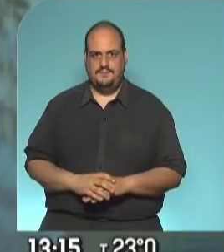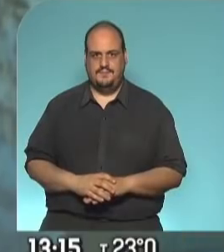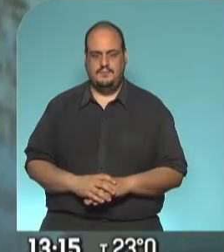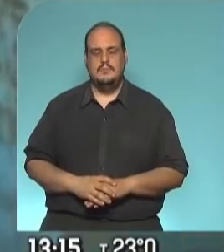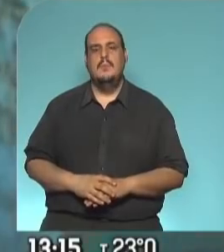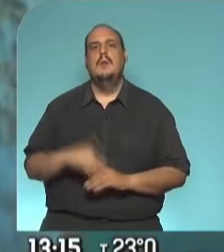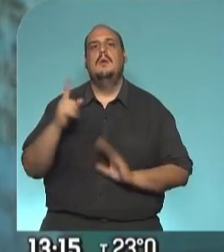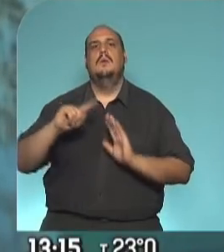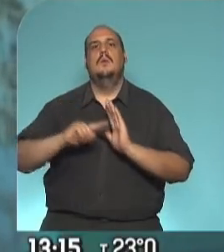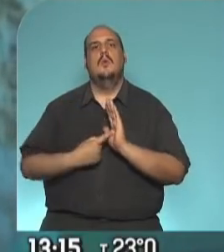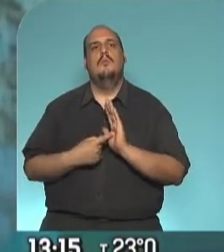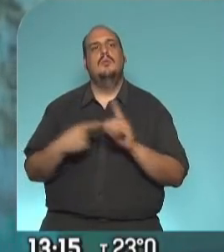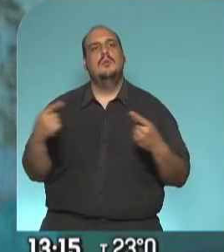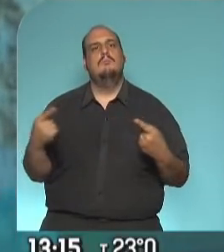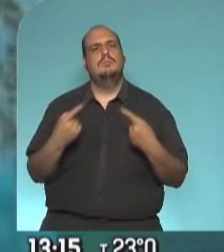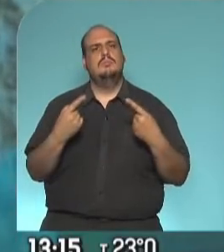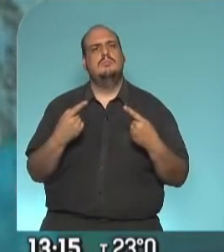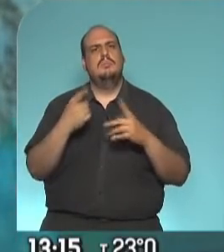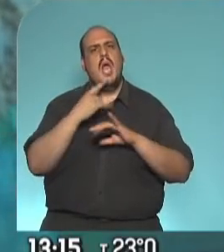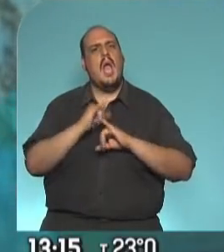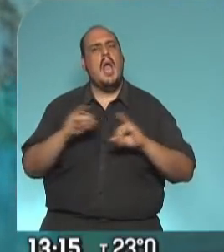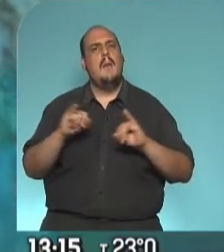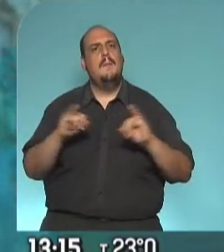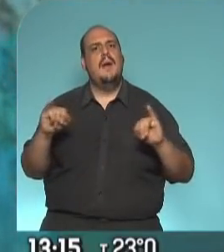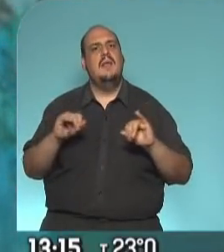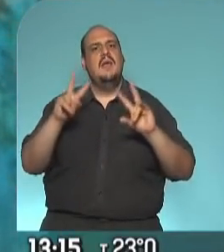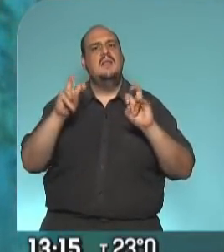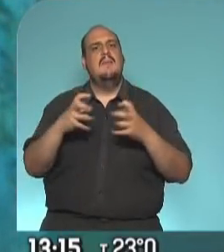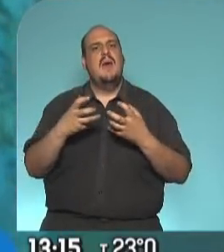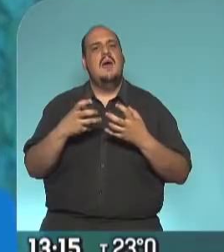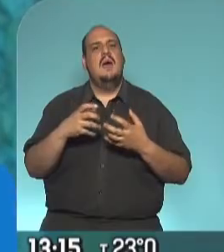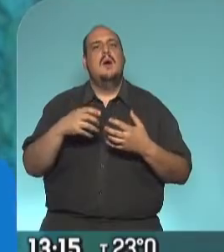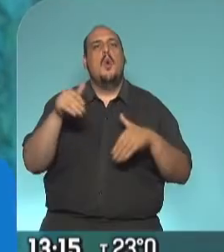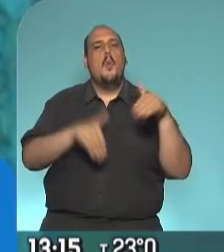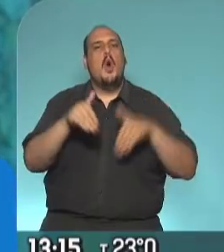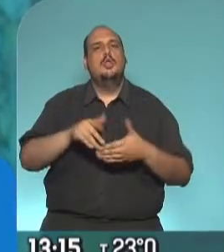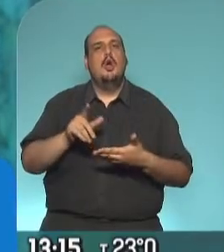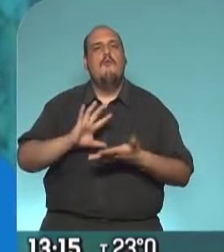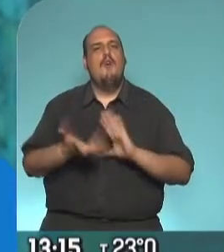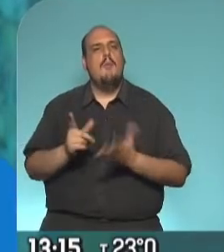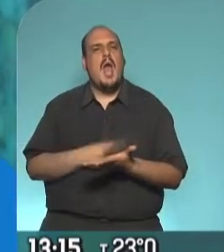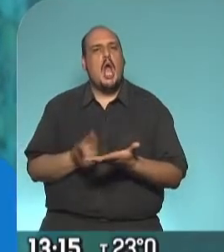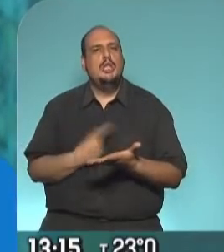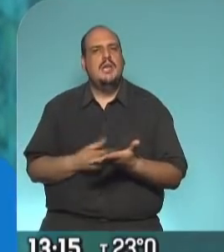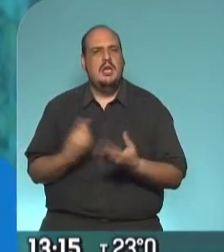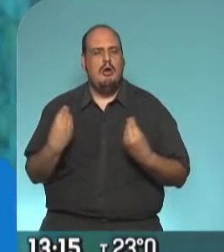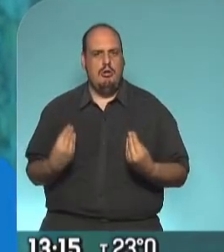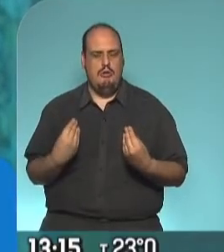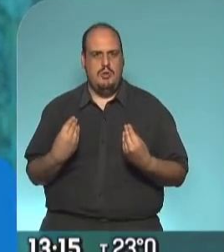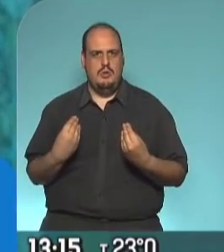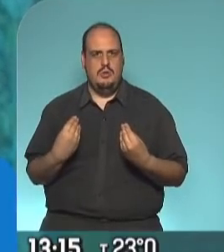Uno de los puntos en controversia en esta campaña fue el tema del sistema del conteo de votos. Y hubo muchos reclamos y denuncias por